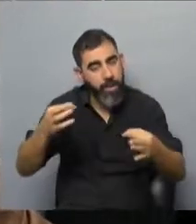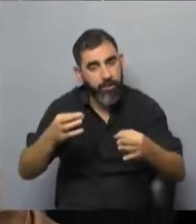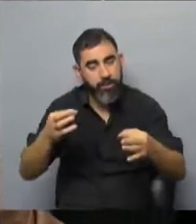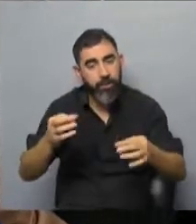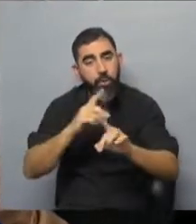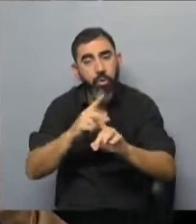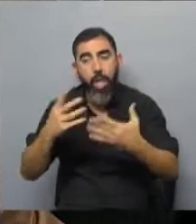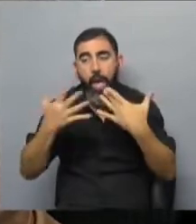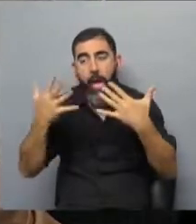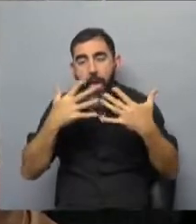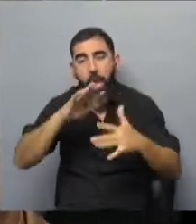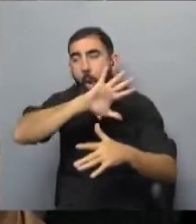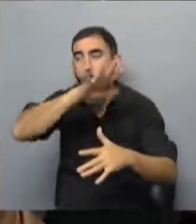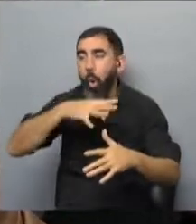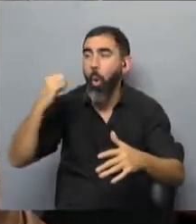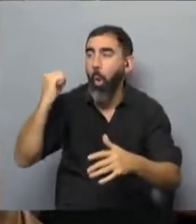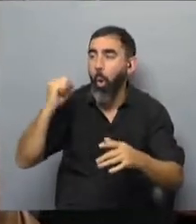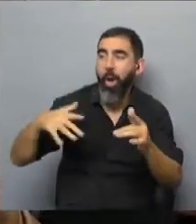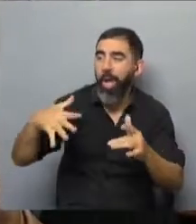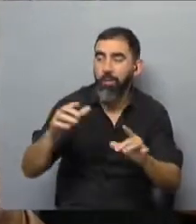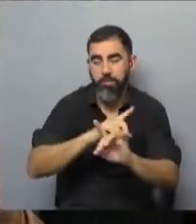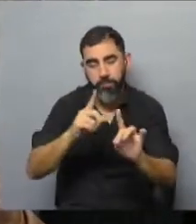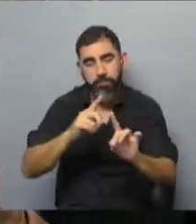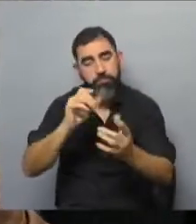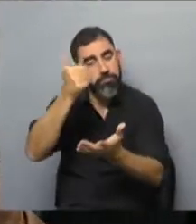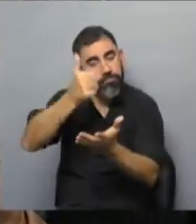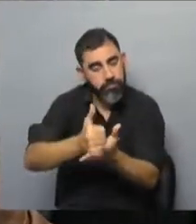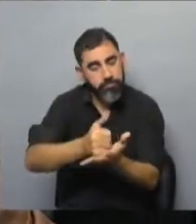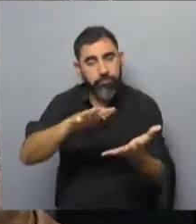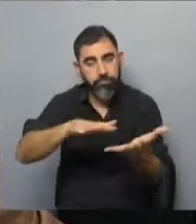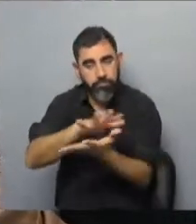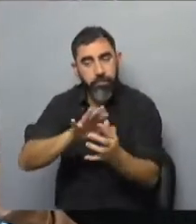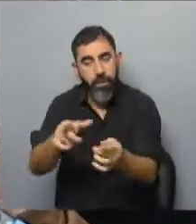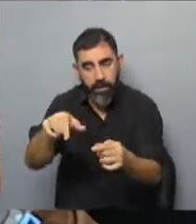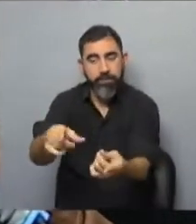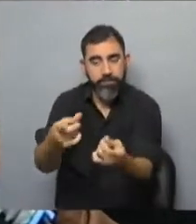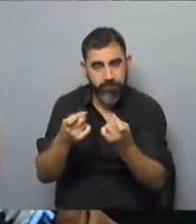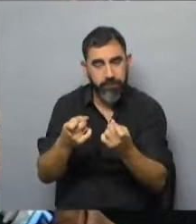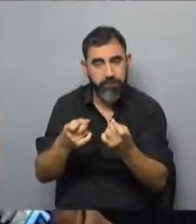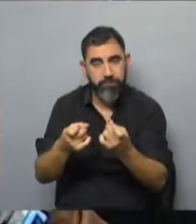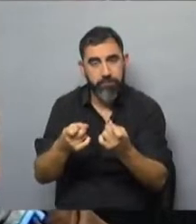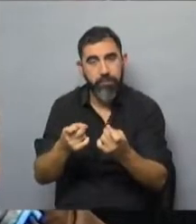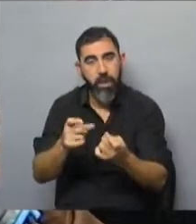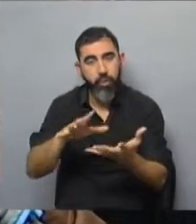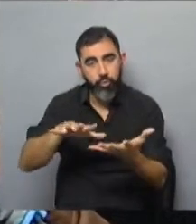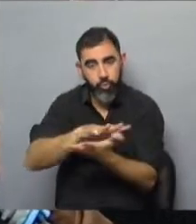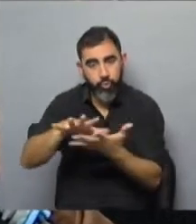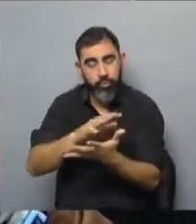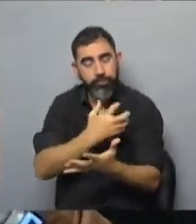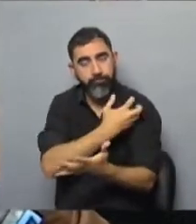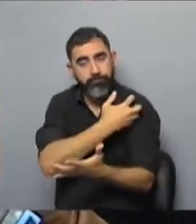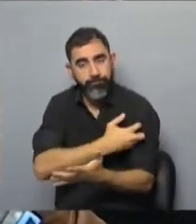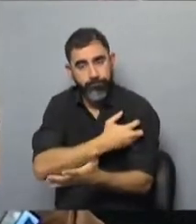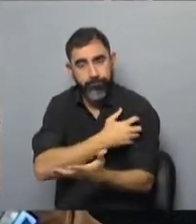es corriendo con un móvil de un lado para el otro, es asentándonos en este lugar que lo necesita, estamos en una zona